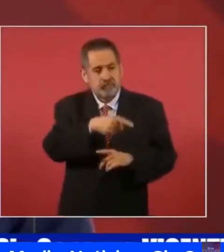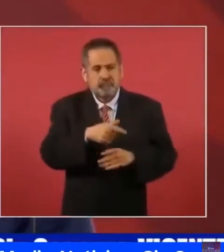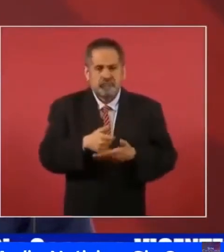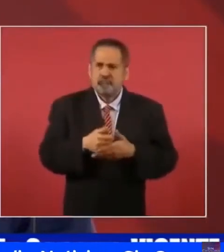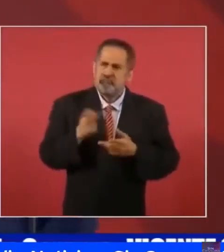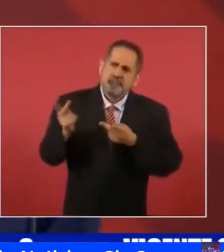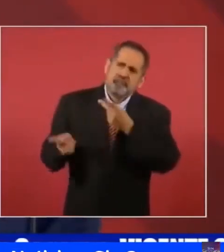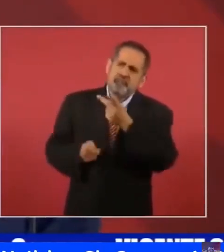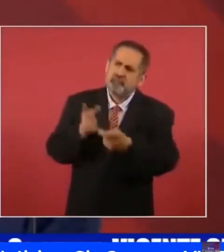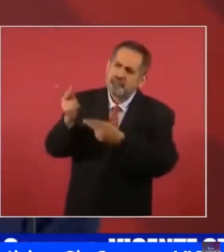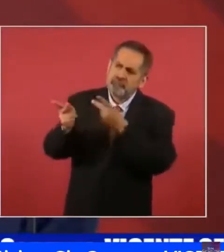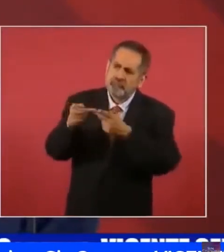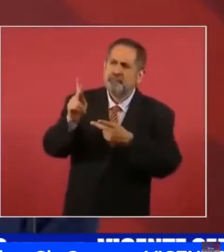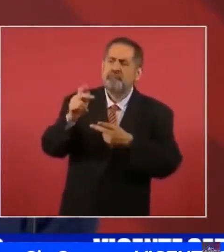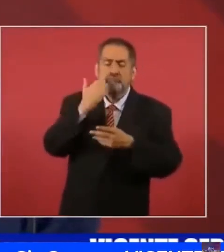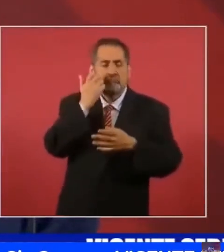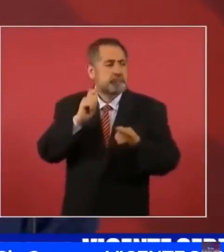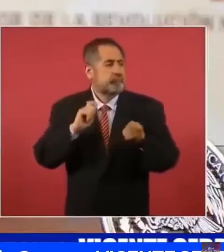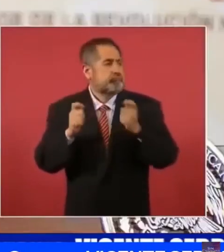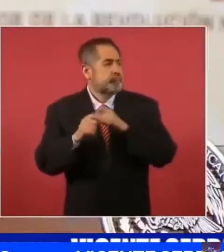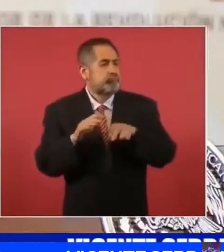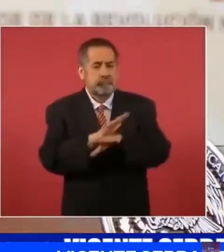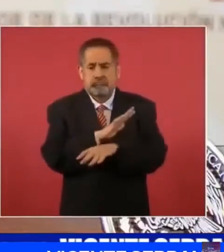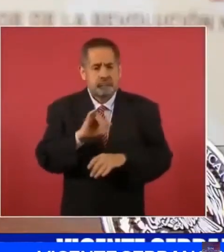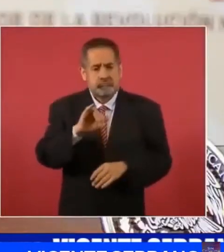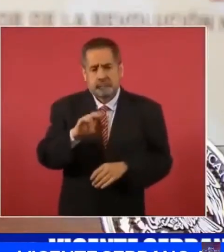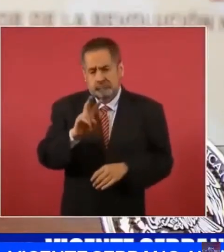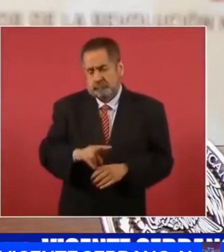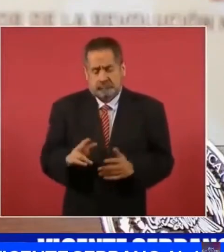para cuestionar, pero también para transformar.